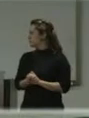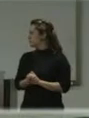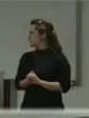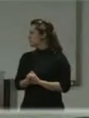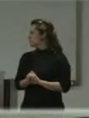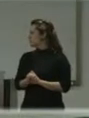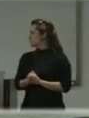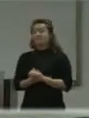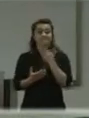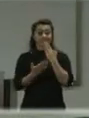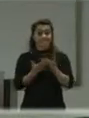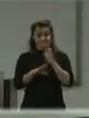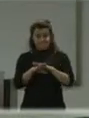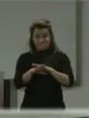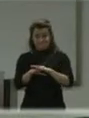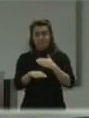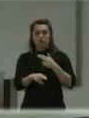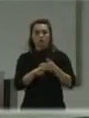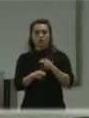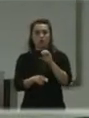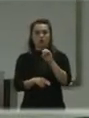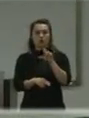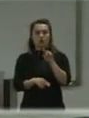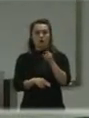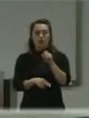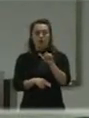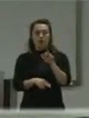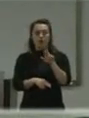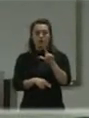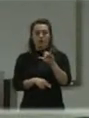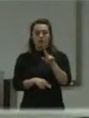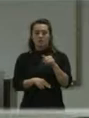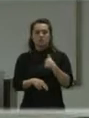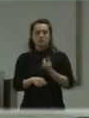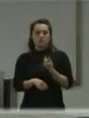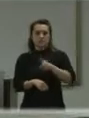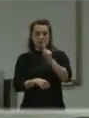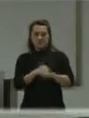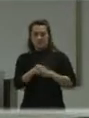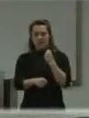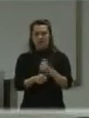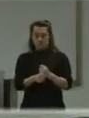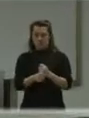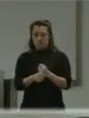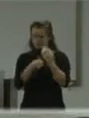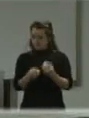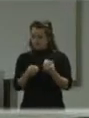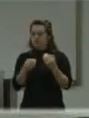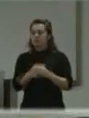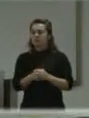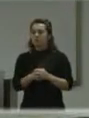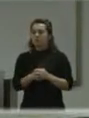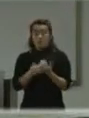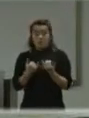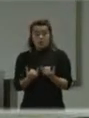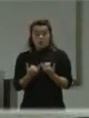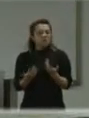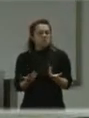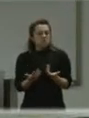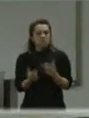buenas tardes Mi nombre es Sonia Lizeth Restrepo tengo 16 años y actualmente